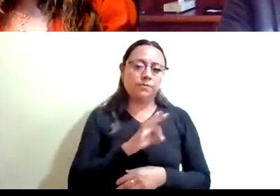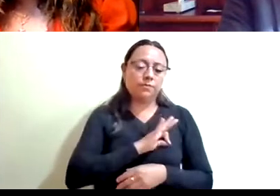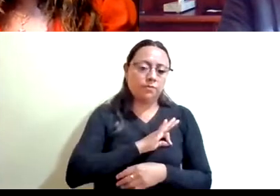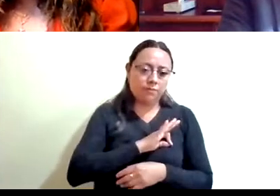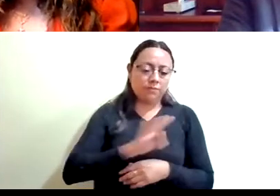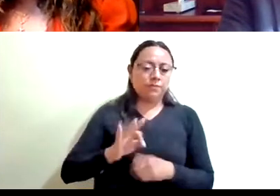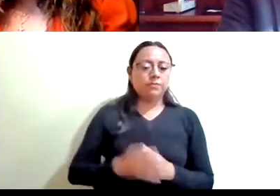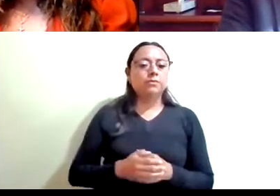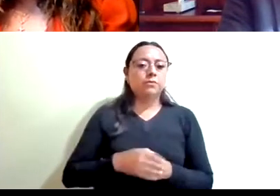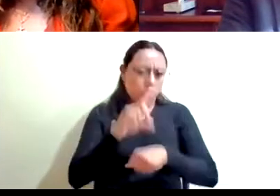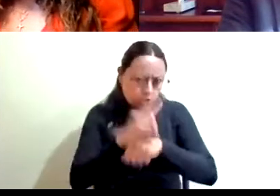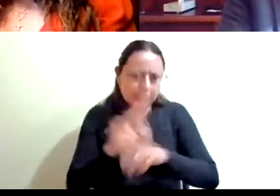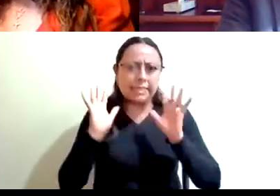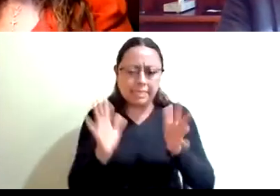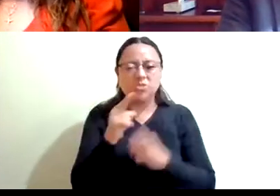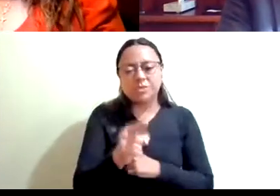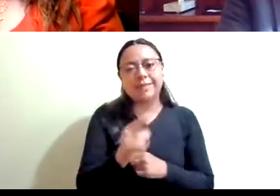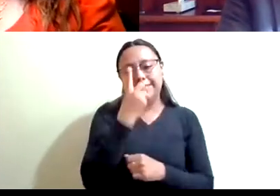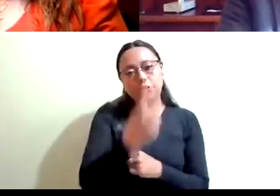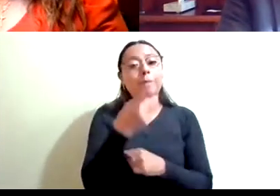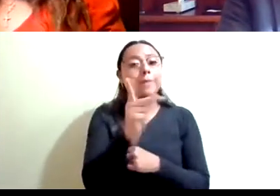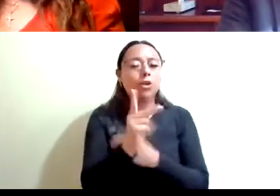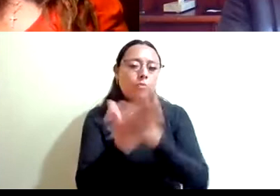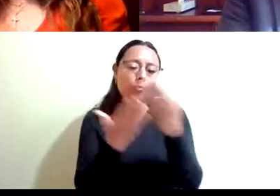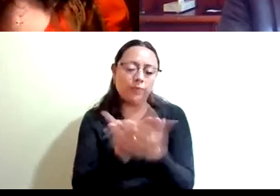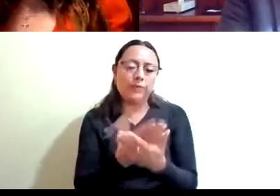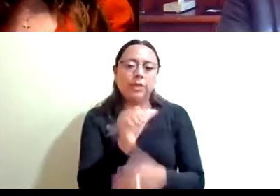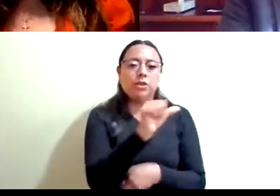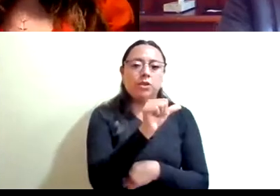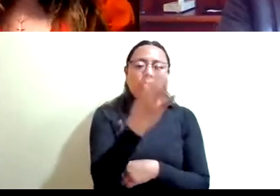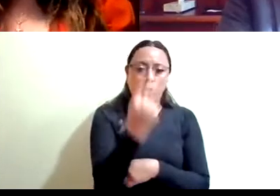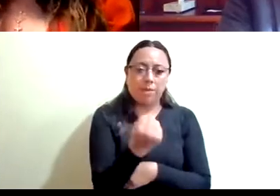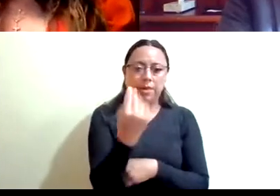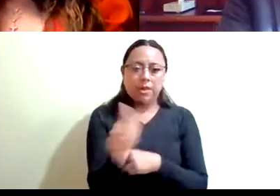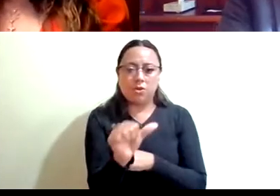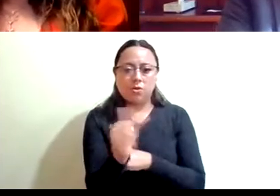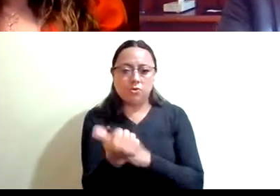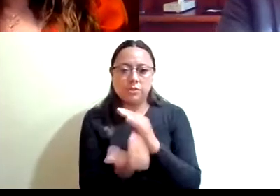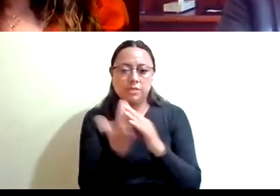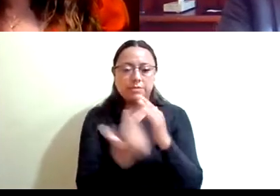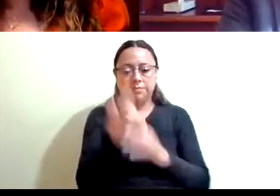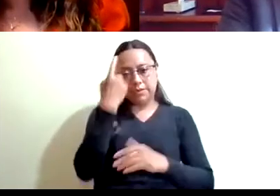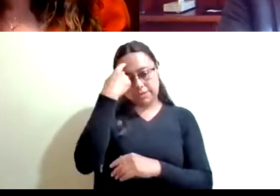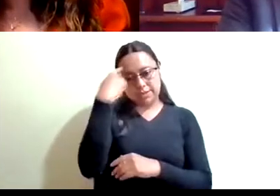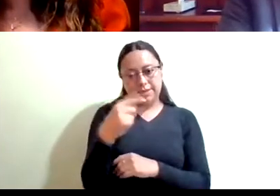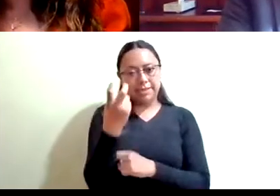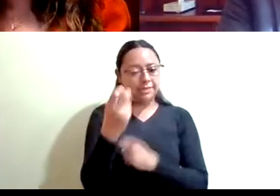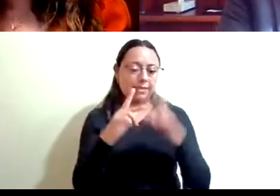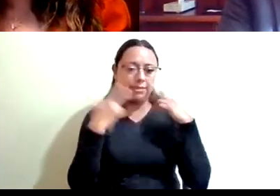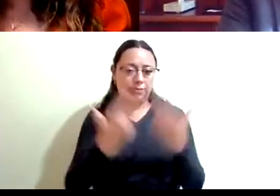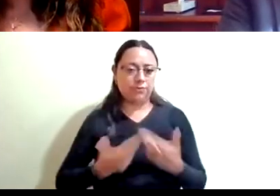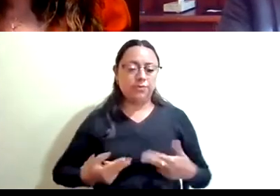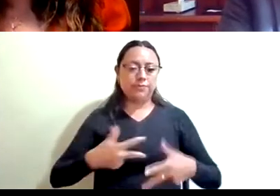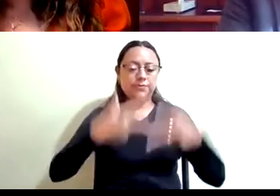en los días que lo tiene planteado, pero a lo mejor proponer 9 y 11 de la mañana para estas sesiones virtuales y no mandarlas para